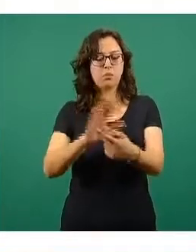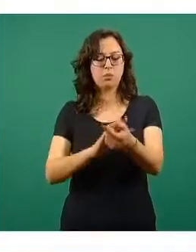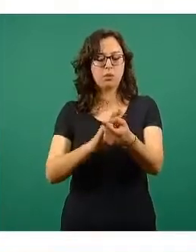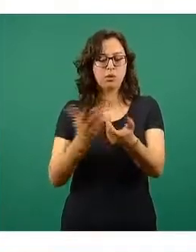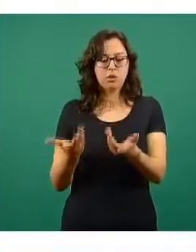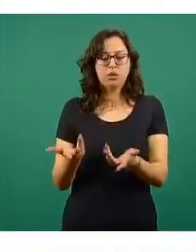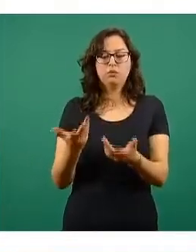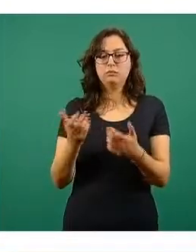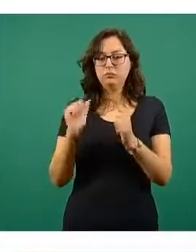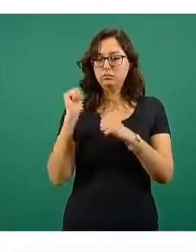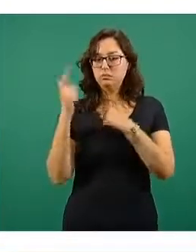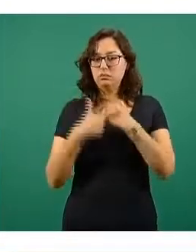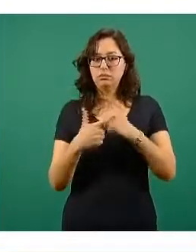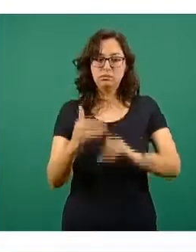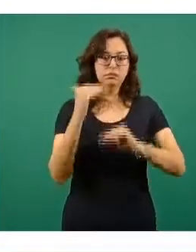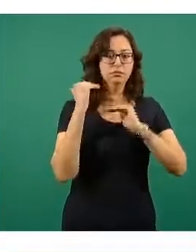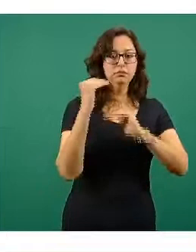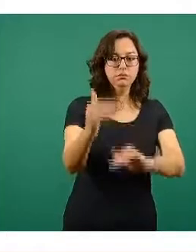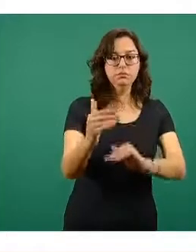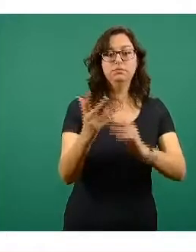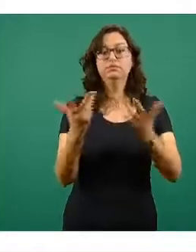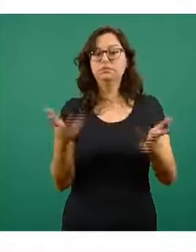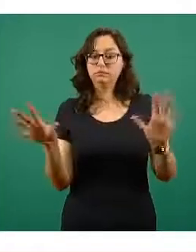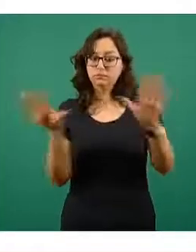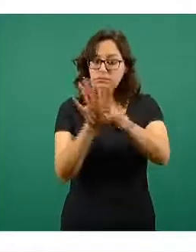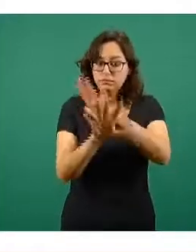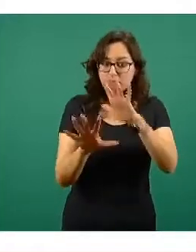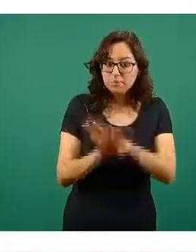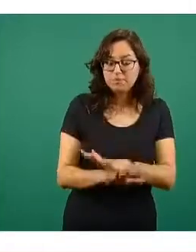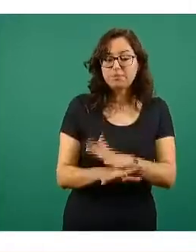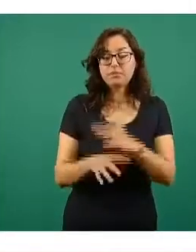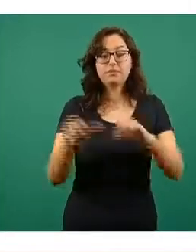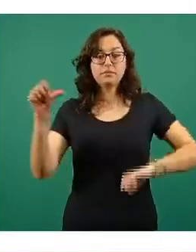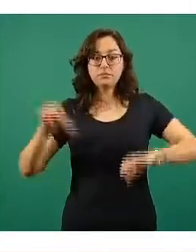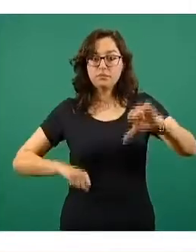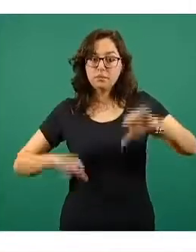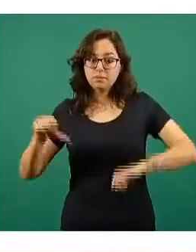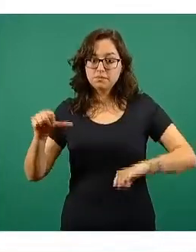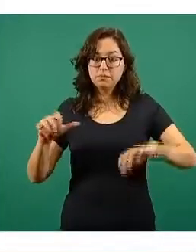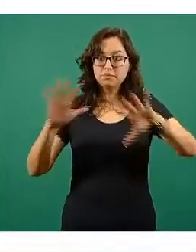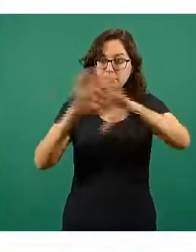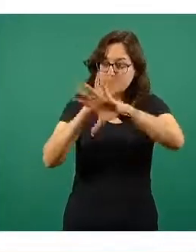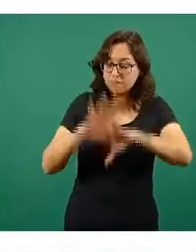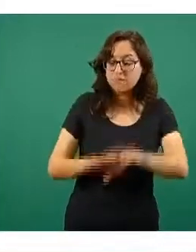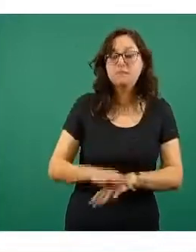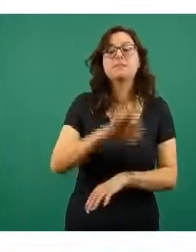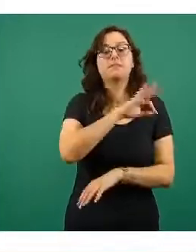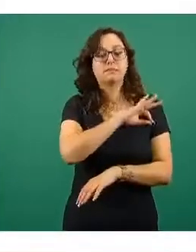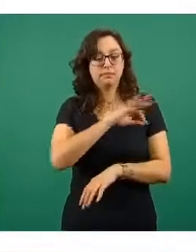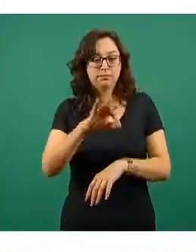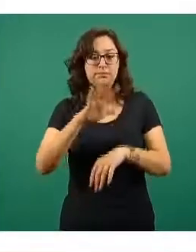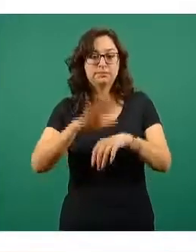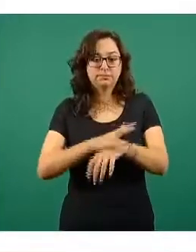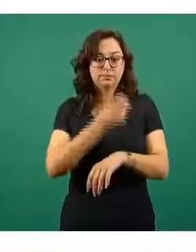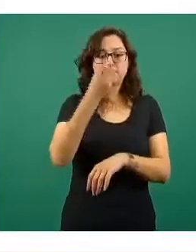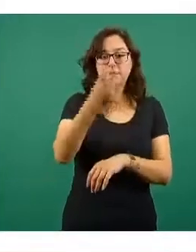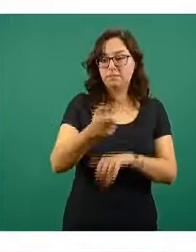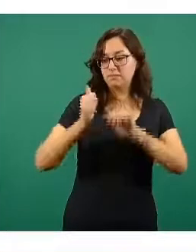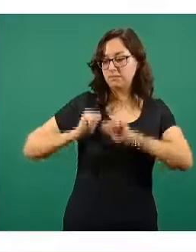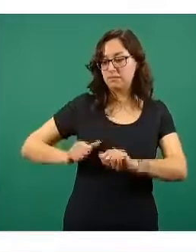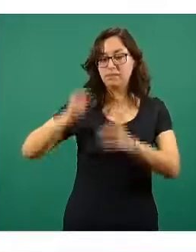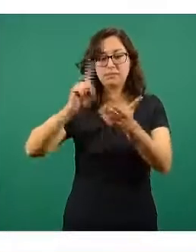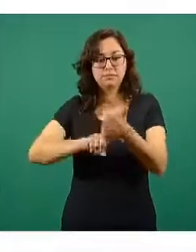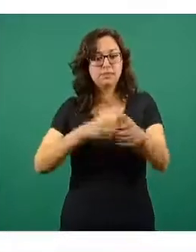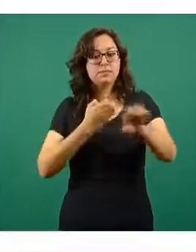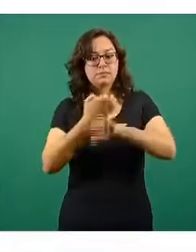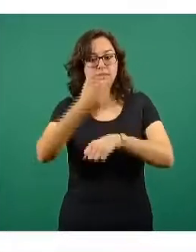algunas restricciones en la movilidad, modificaciones en las actividades sociales económicas, también lo puede hacer. Para eso son autoridades sanitarias